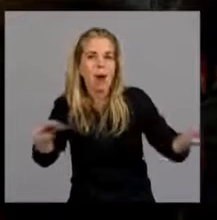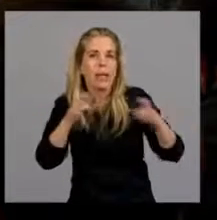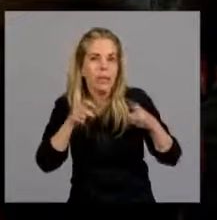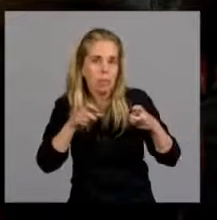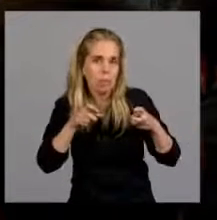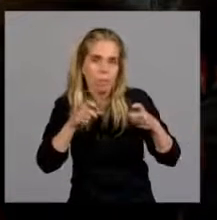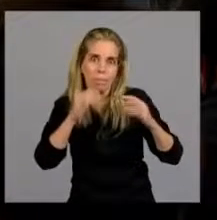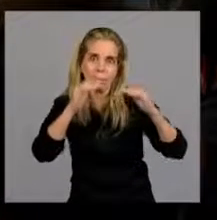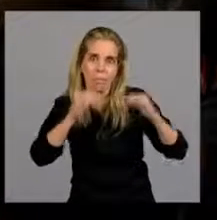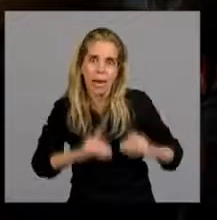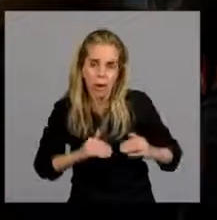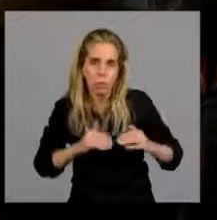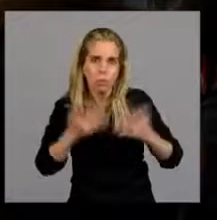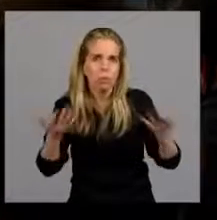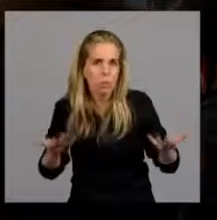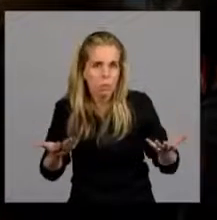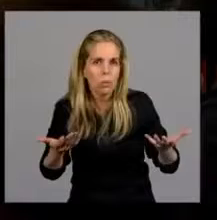recaudación.